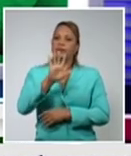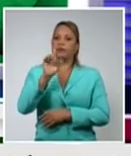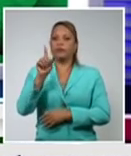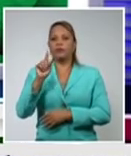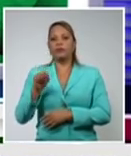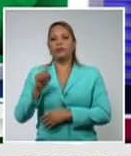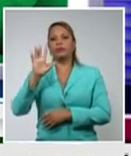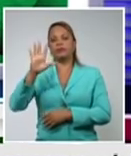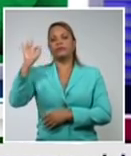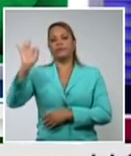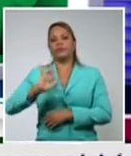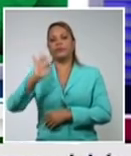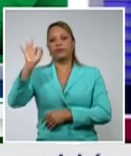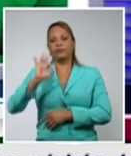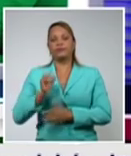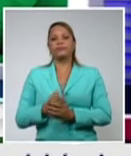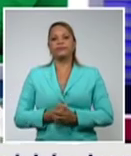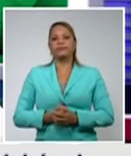51,5%.